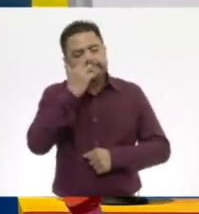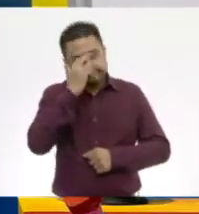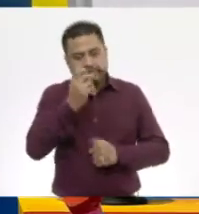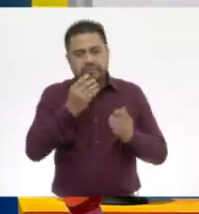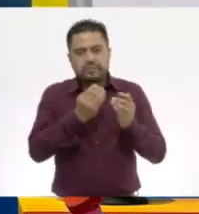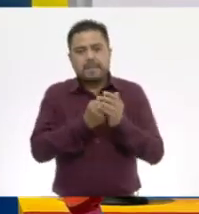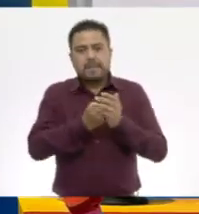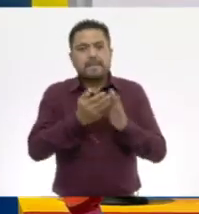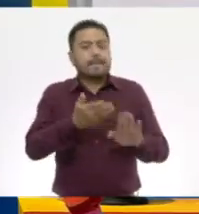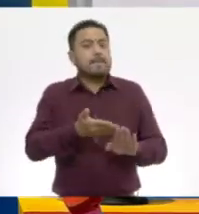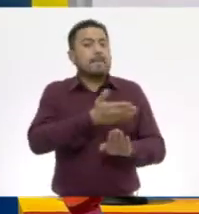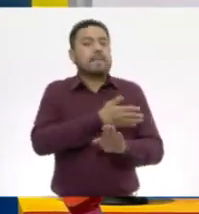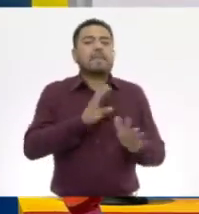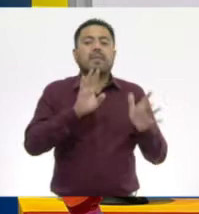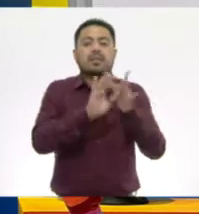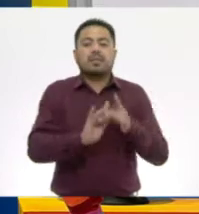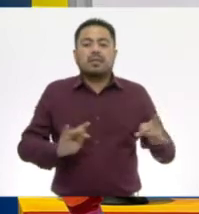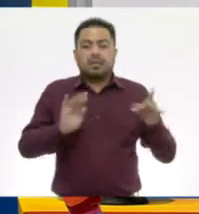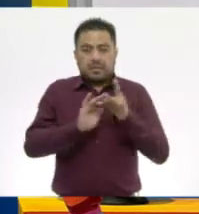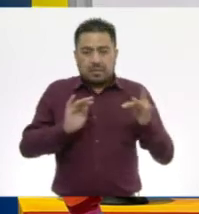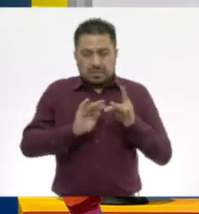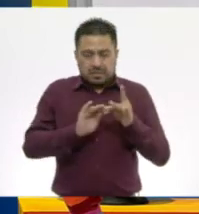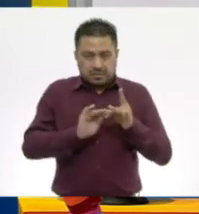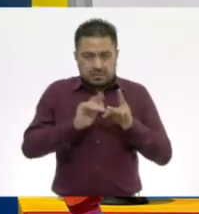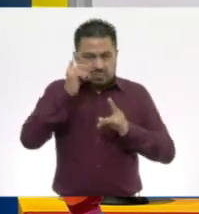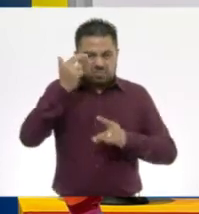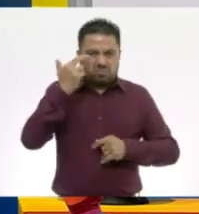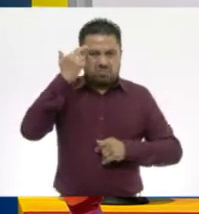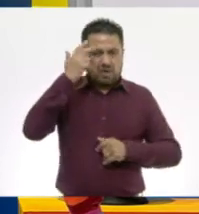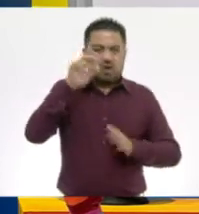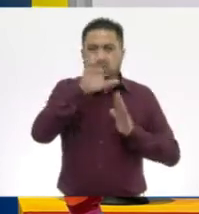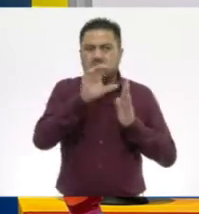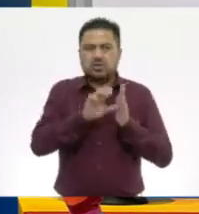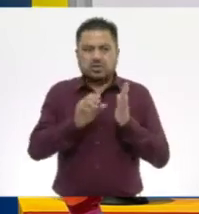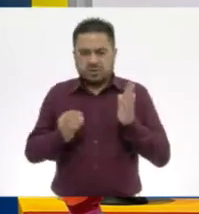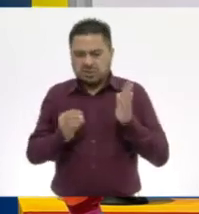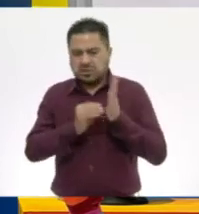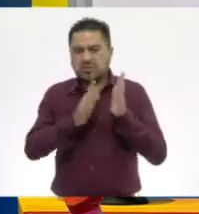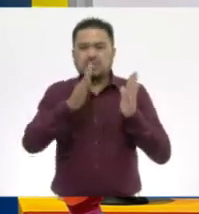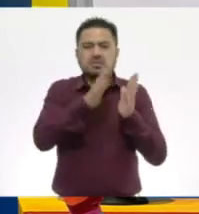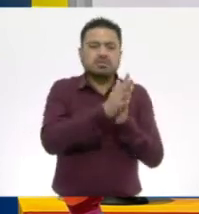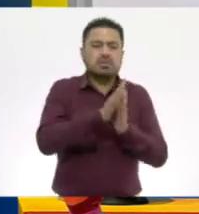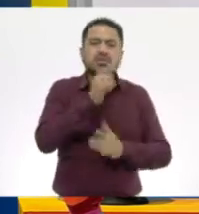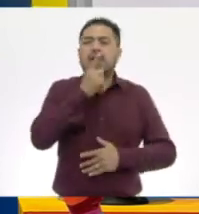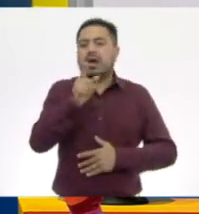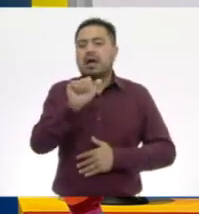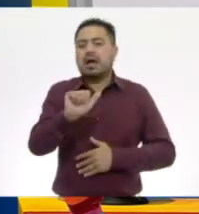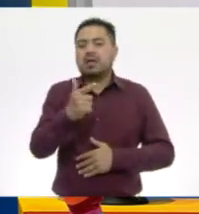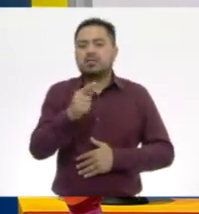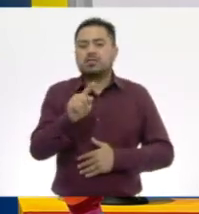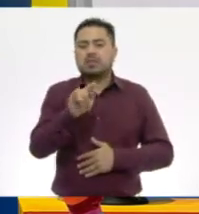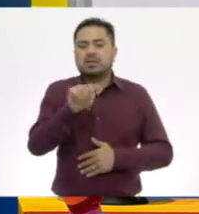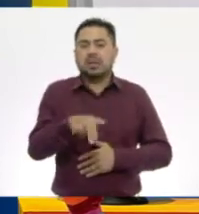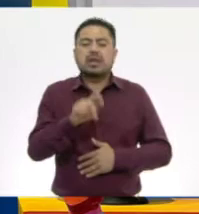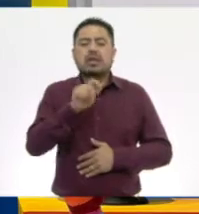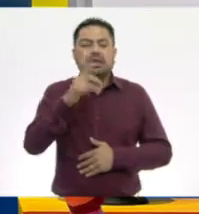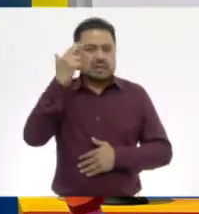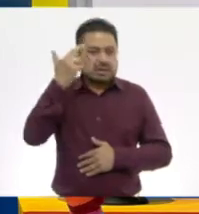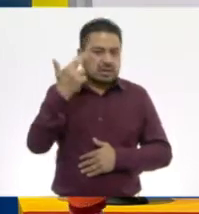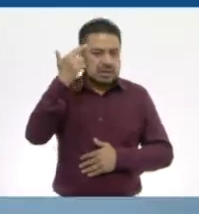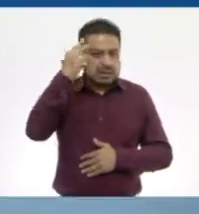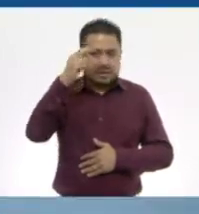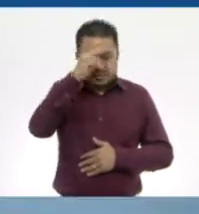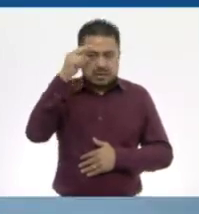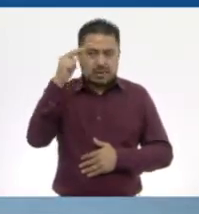clase anterior hablamos sobre la monarquía constitucional y dijimos que Agustín de Iturbide fue emperador de